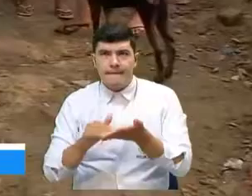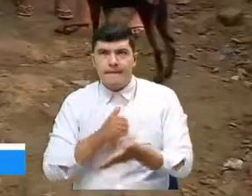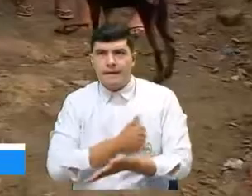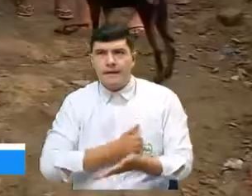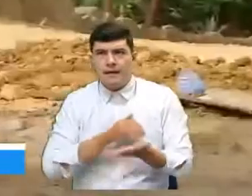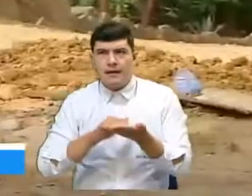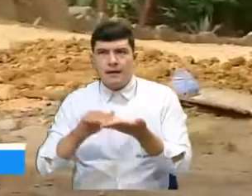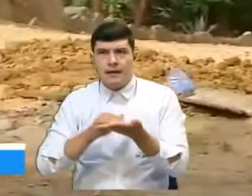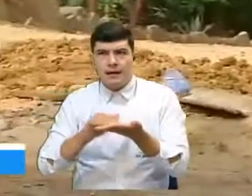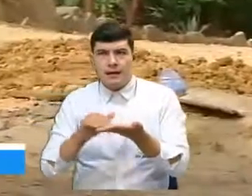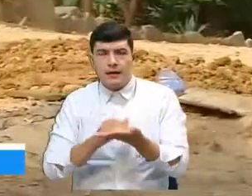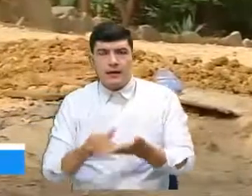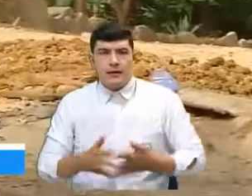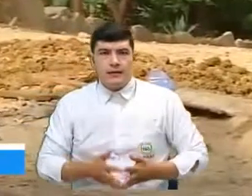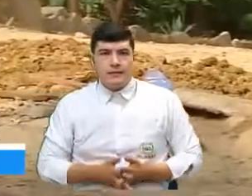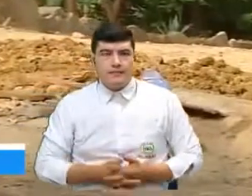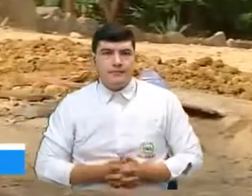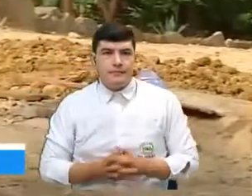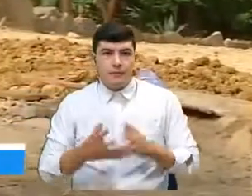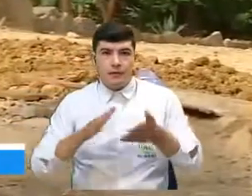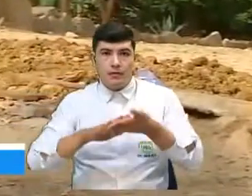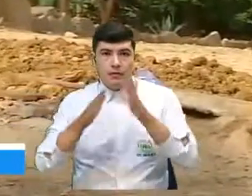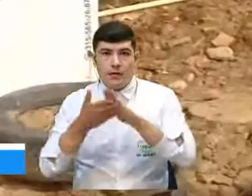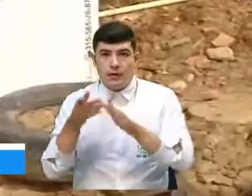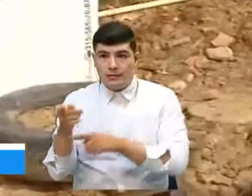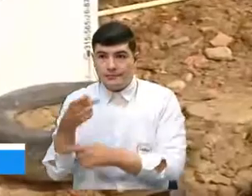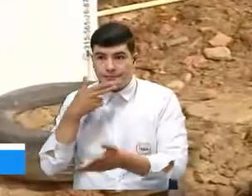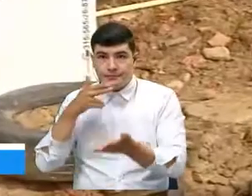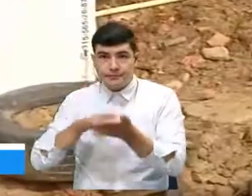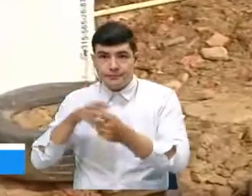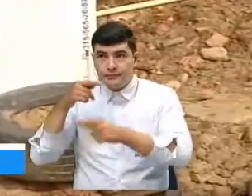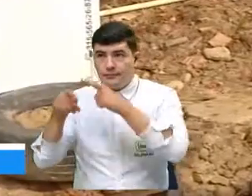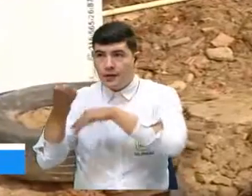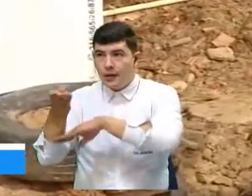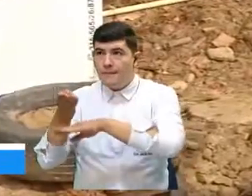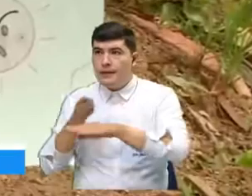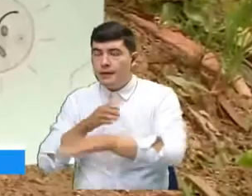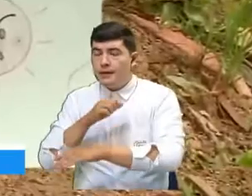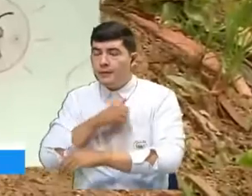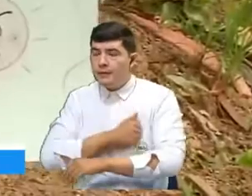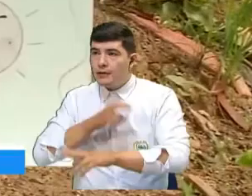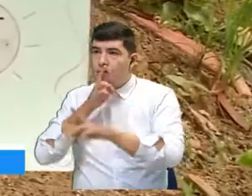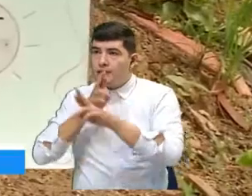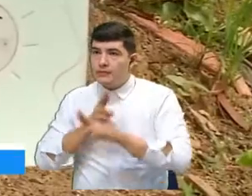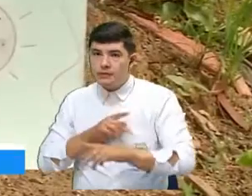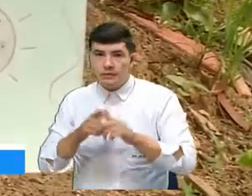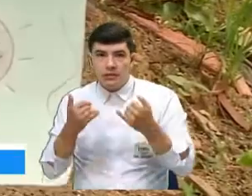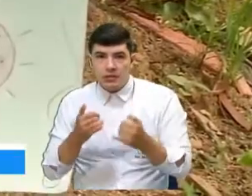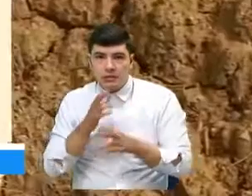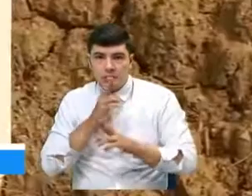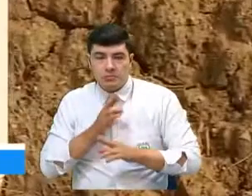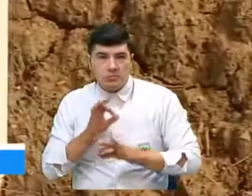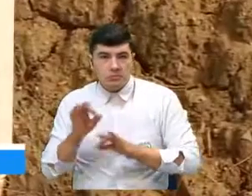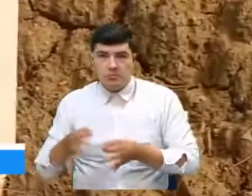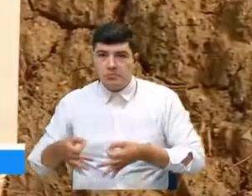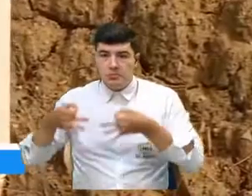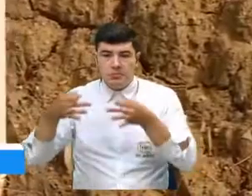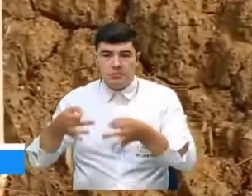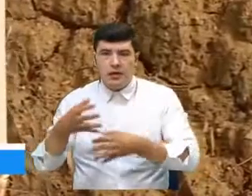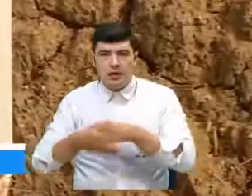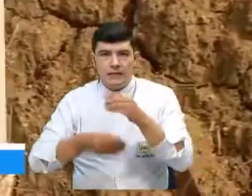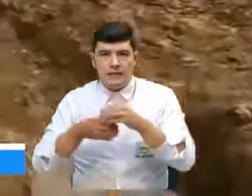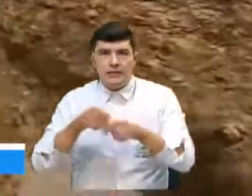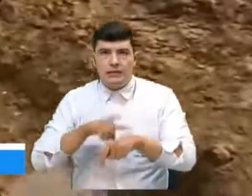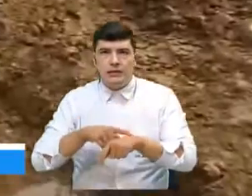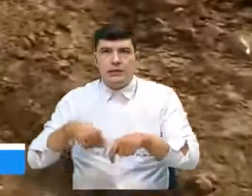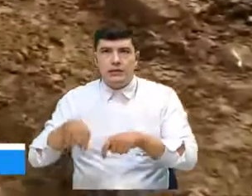soluciones la comunidad informó que envió un derecho de petición a la empresa responsable pero no han recibido respuesta demorando aún